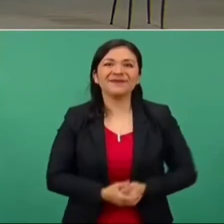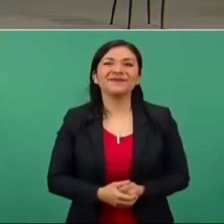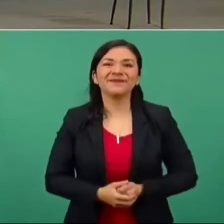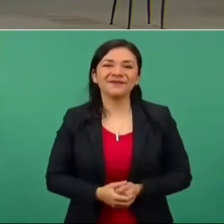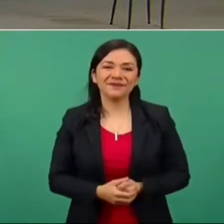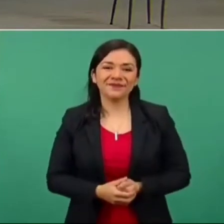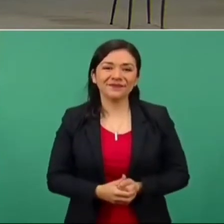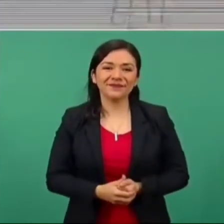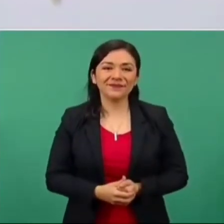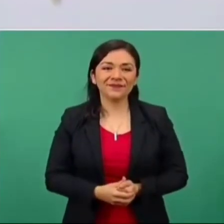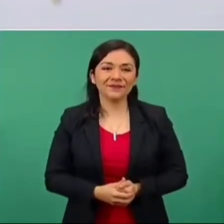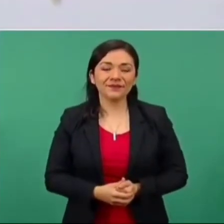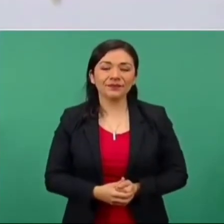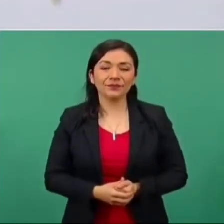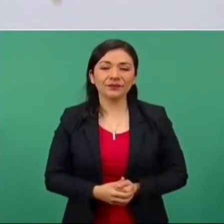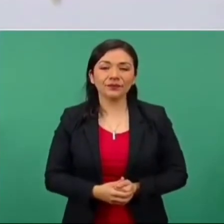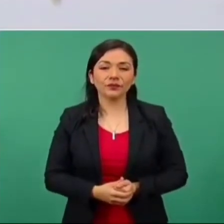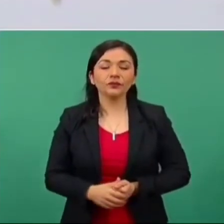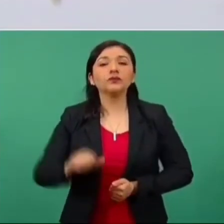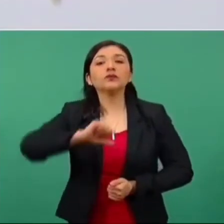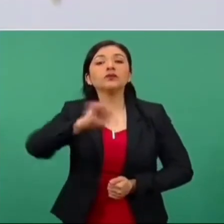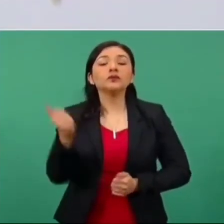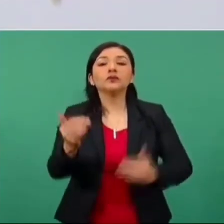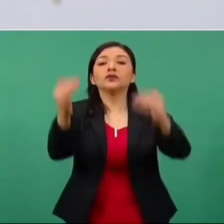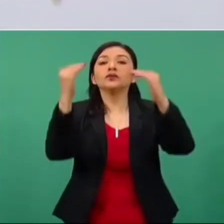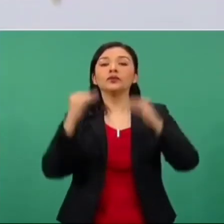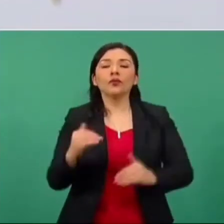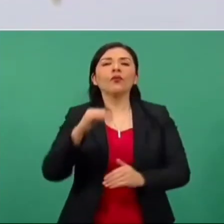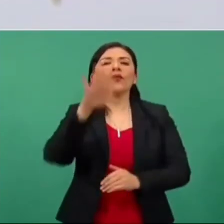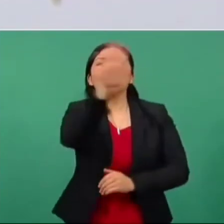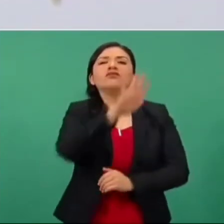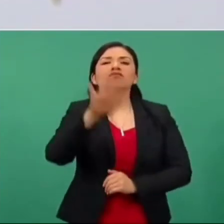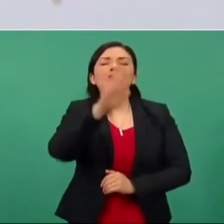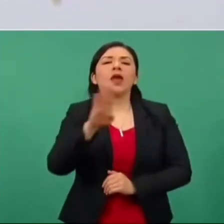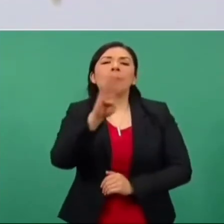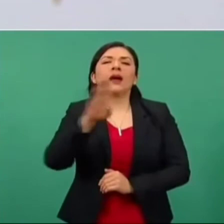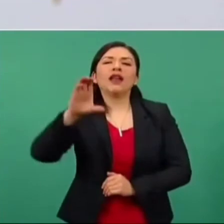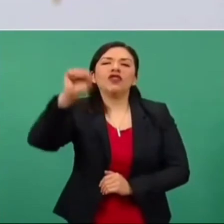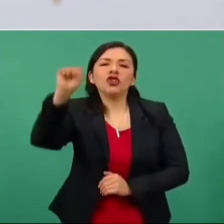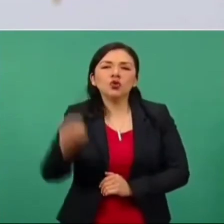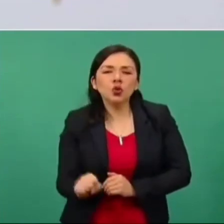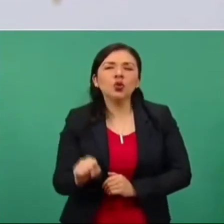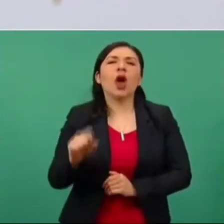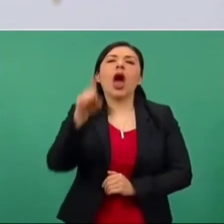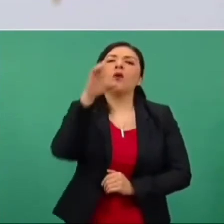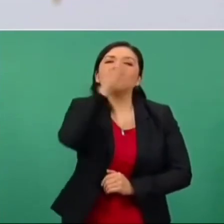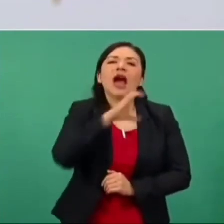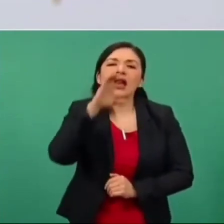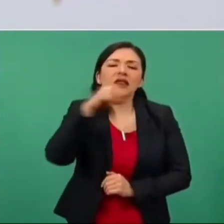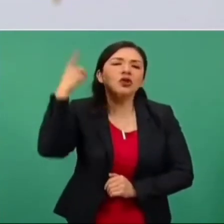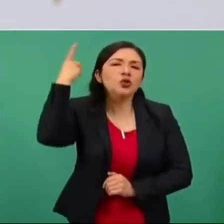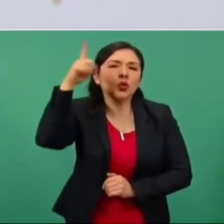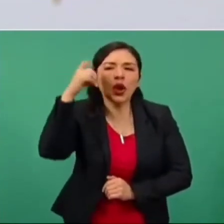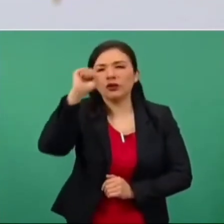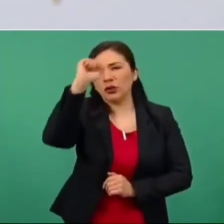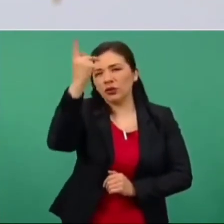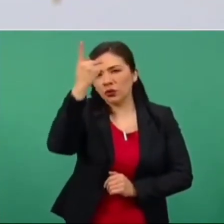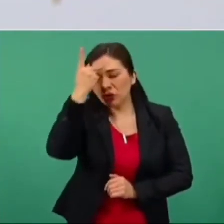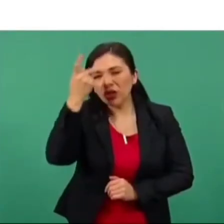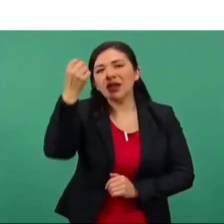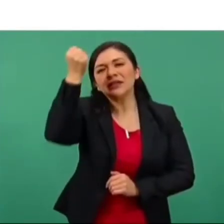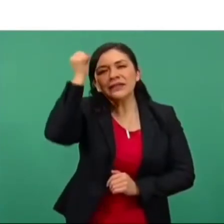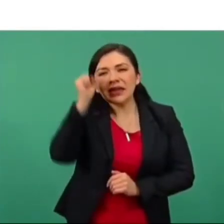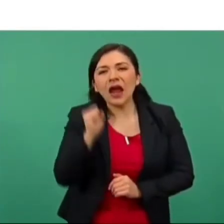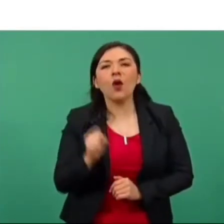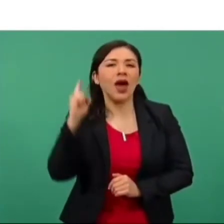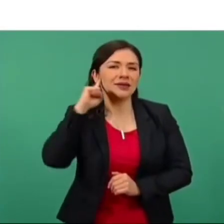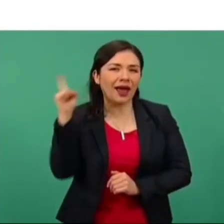Y en la región que abarca Baja California, Sur, Aguascalientes, Durango, Jalisco, Michoacán, San Luis Potosí, Sinaloa y